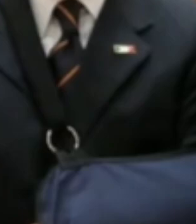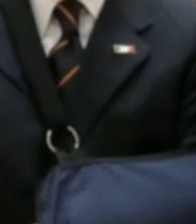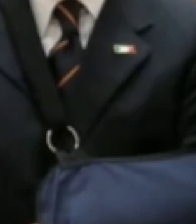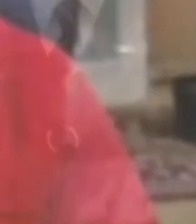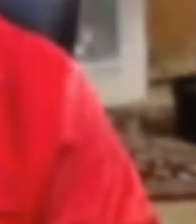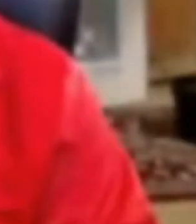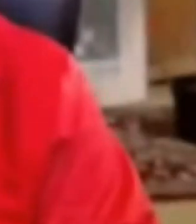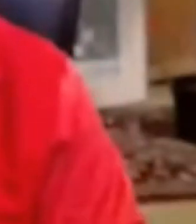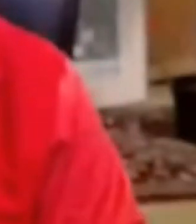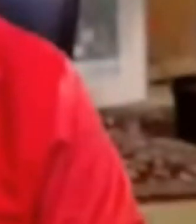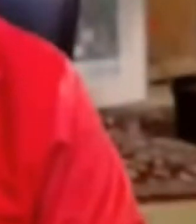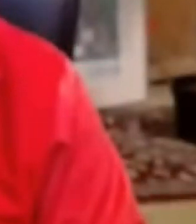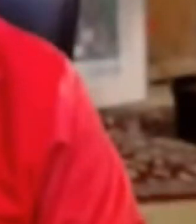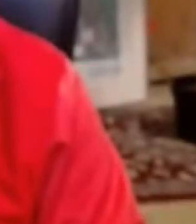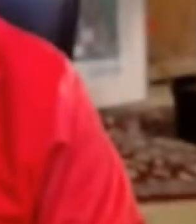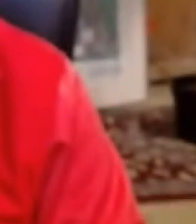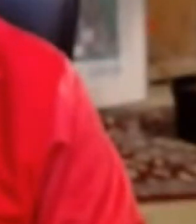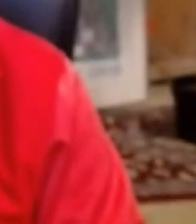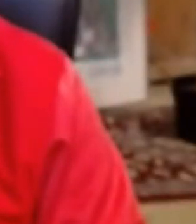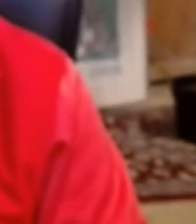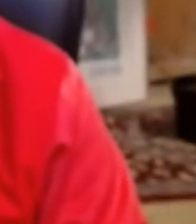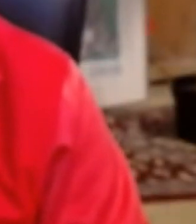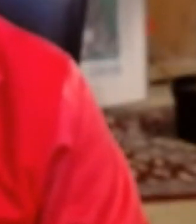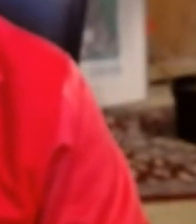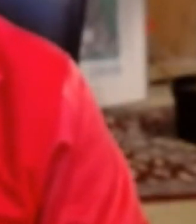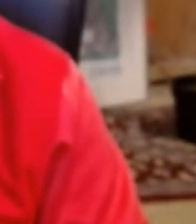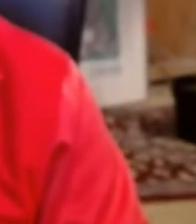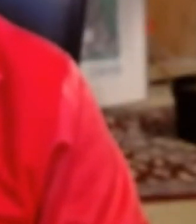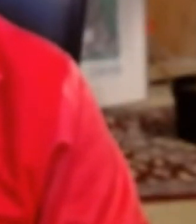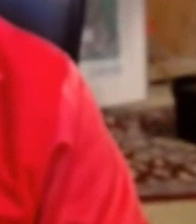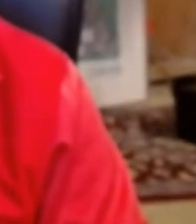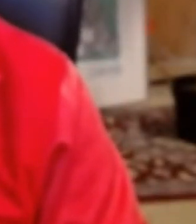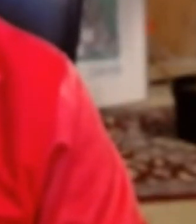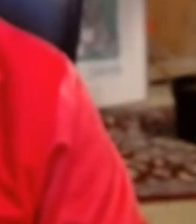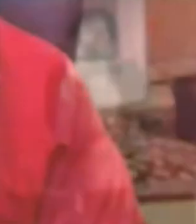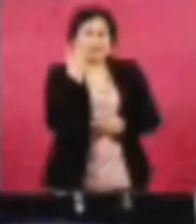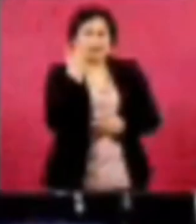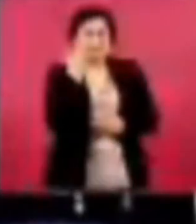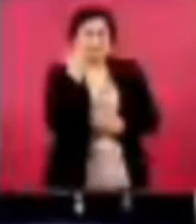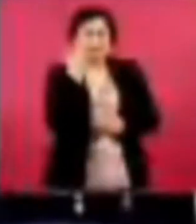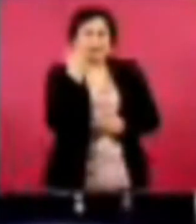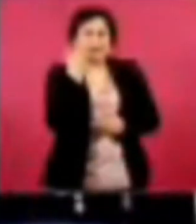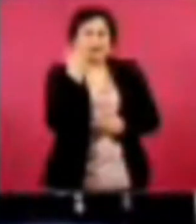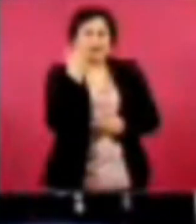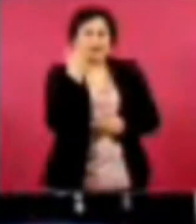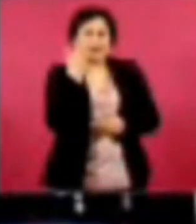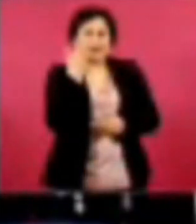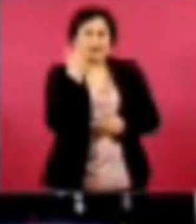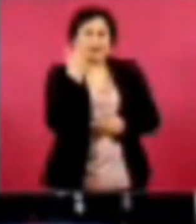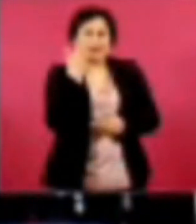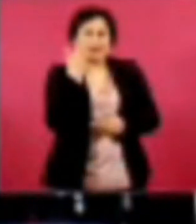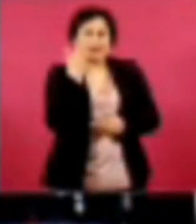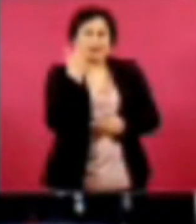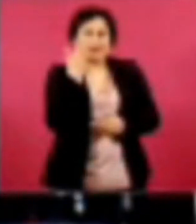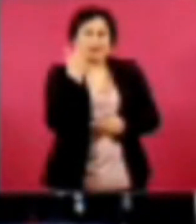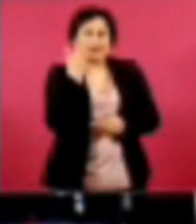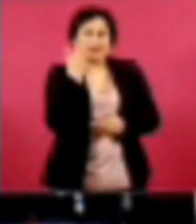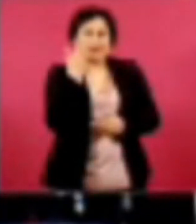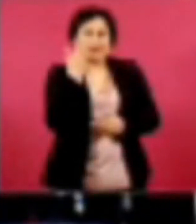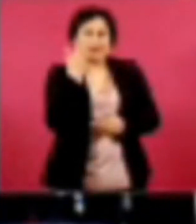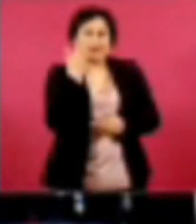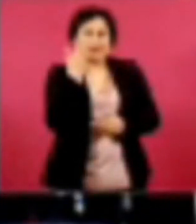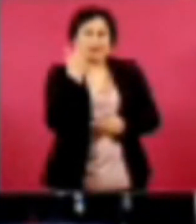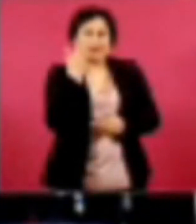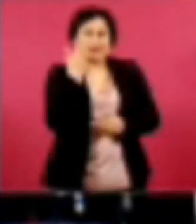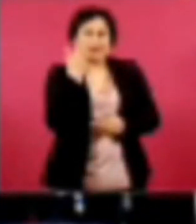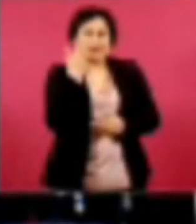Yo me pregunto, de esto hablaba Ramos en aquel entonces, sí había uno que otro raspón que daba Ramos ahí a Calderón, pero yo